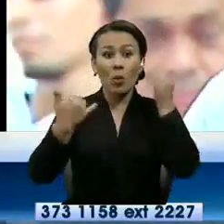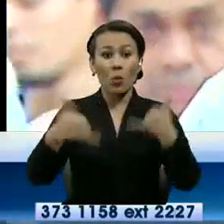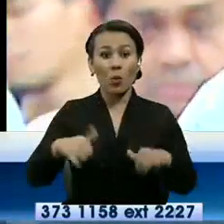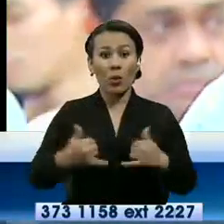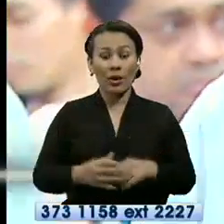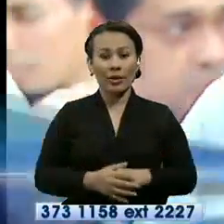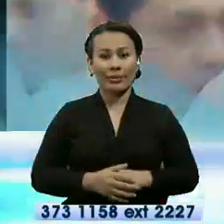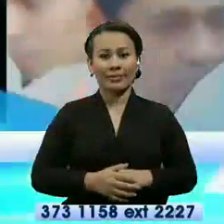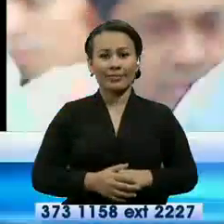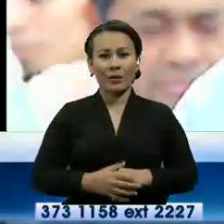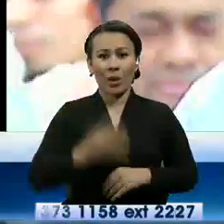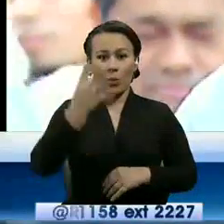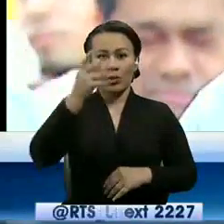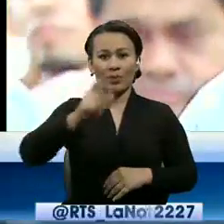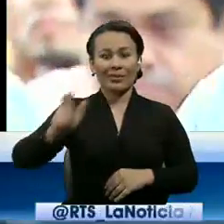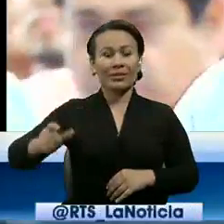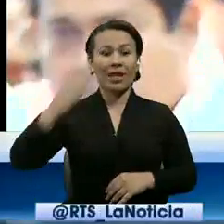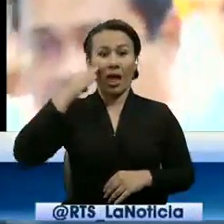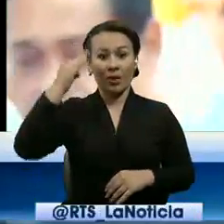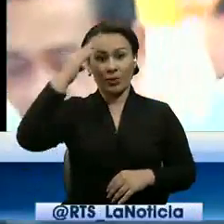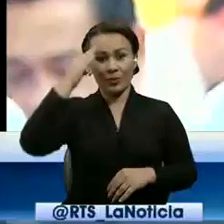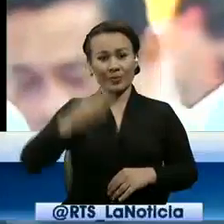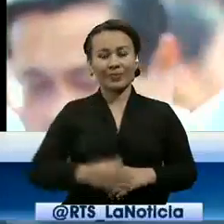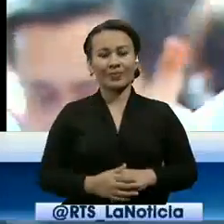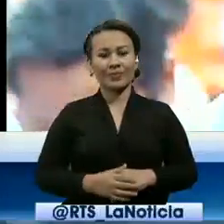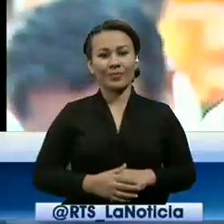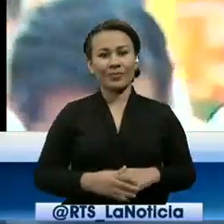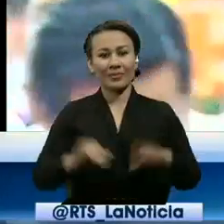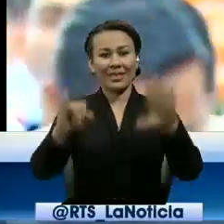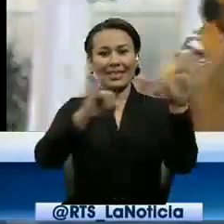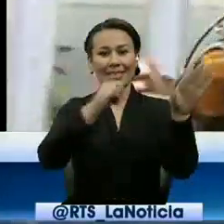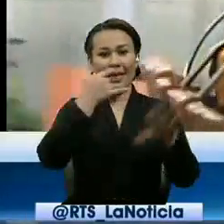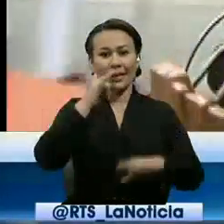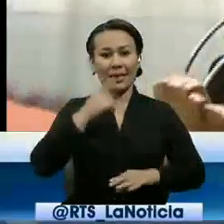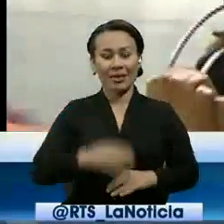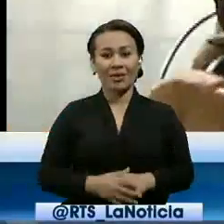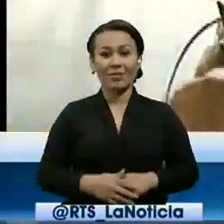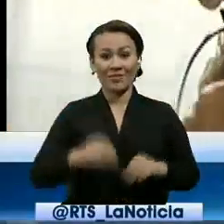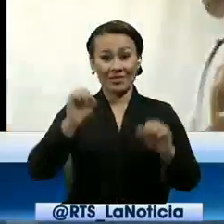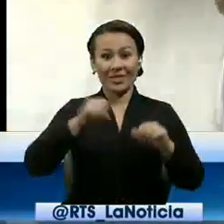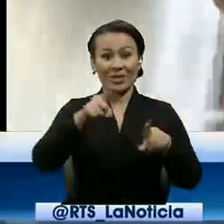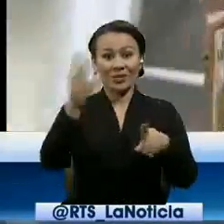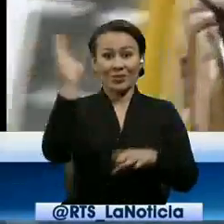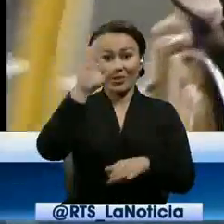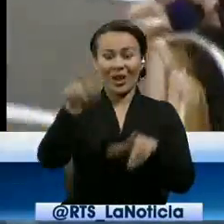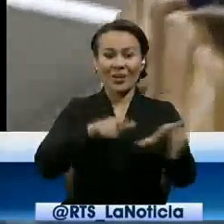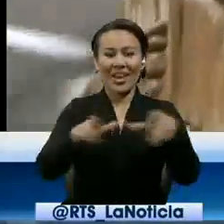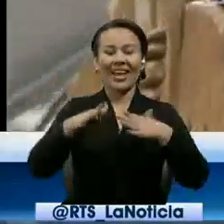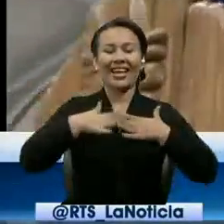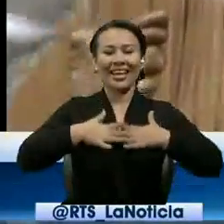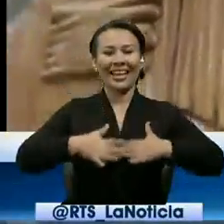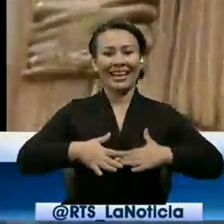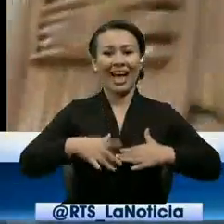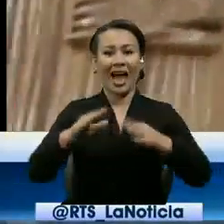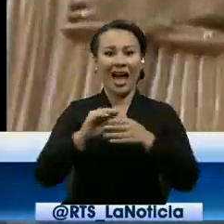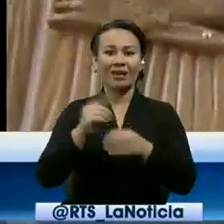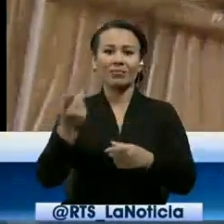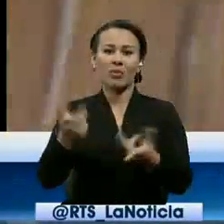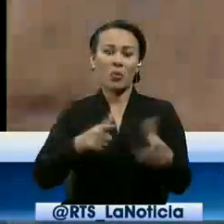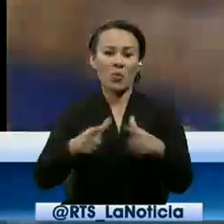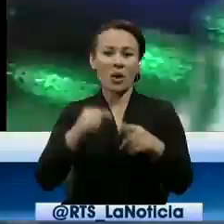4 para personas mayores, 6 para niños. Si se busca sano esparcimiento, ambiente